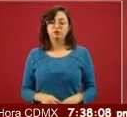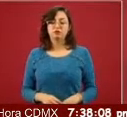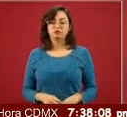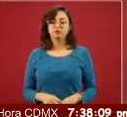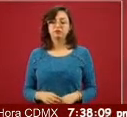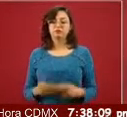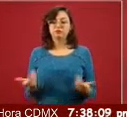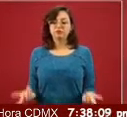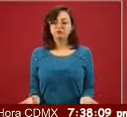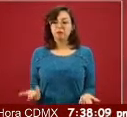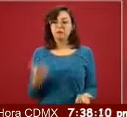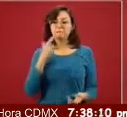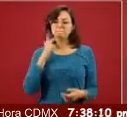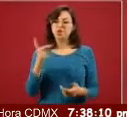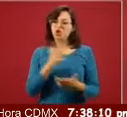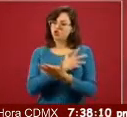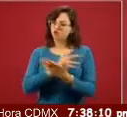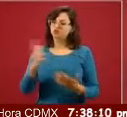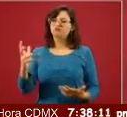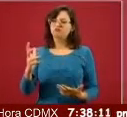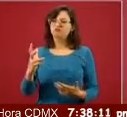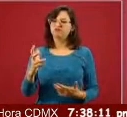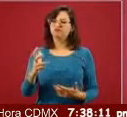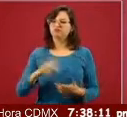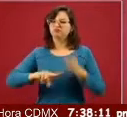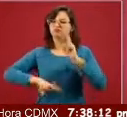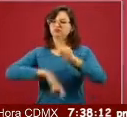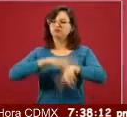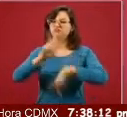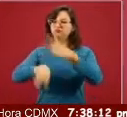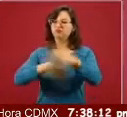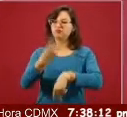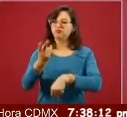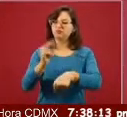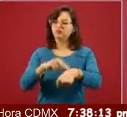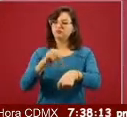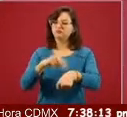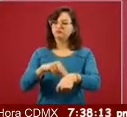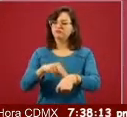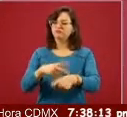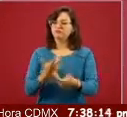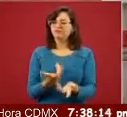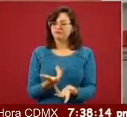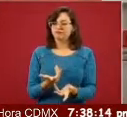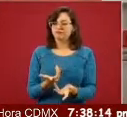Mejor exagerar que esperar. Y estos 2 o 3 días de los que hablaba el doctor Alomía,